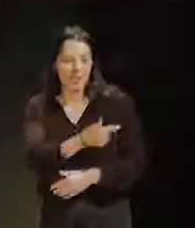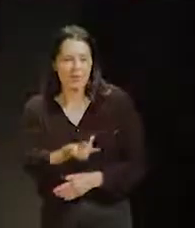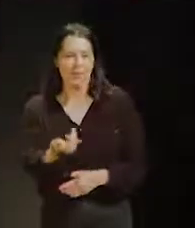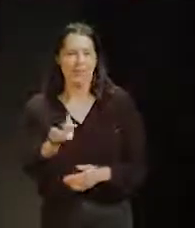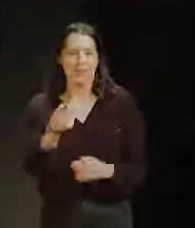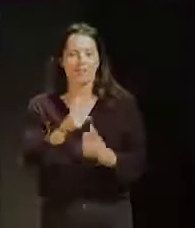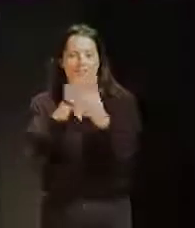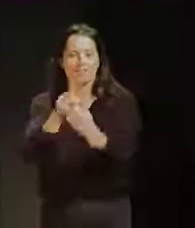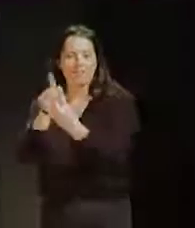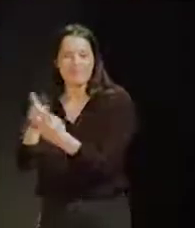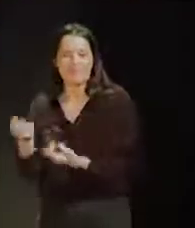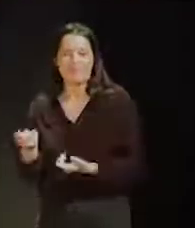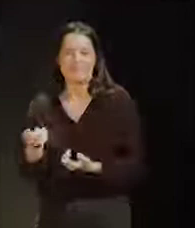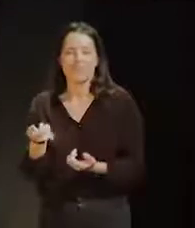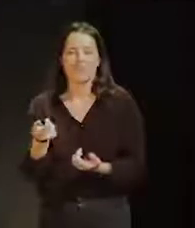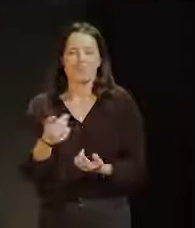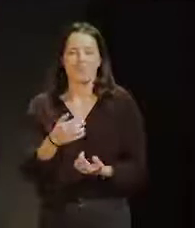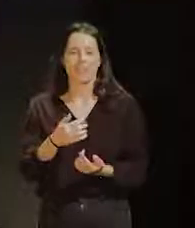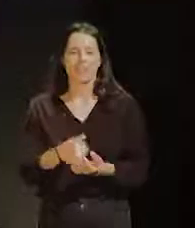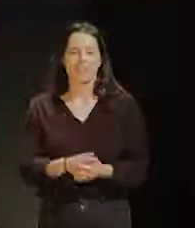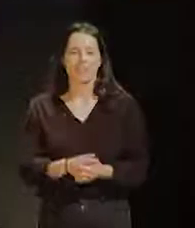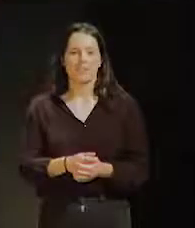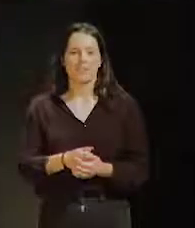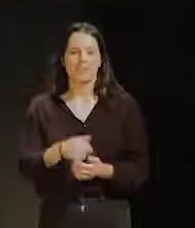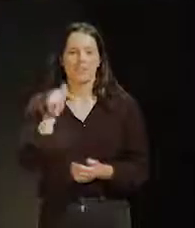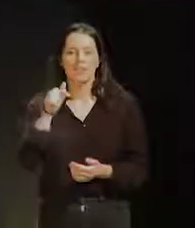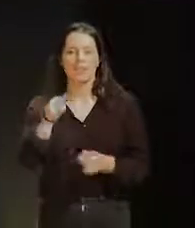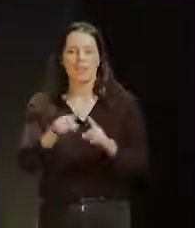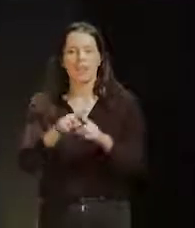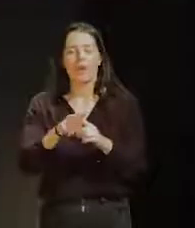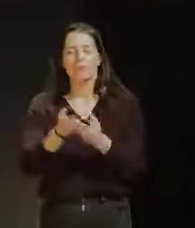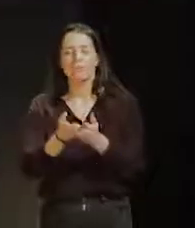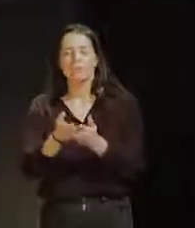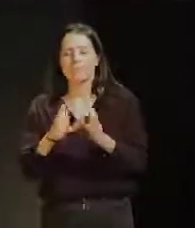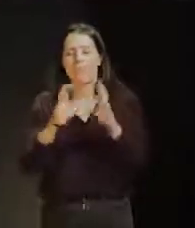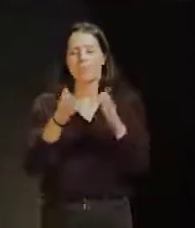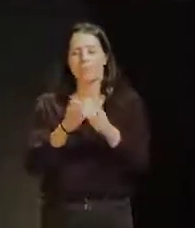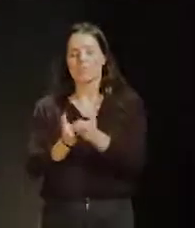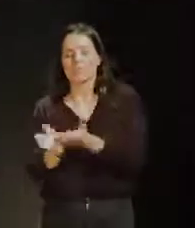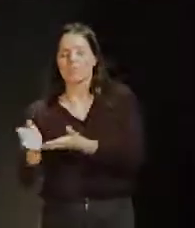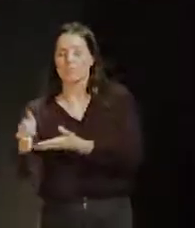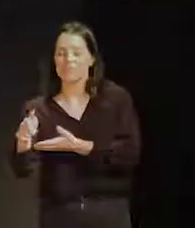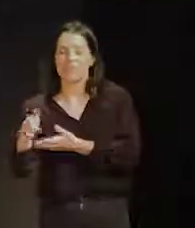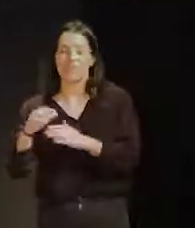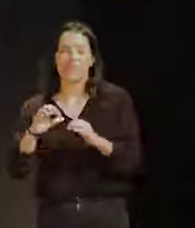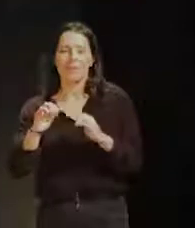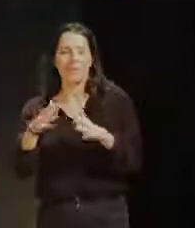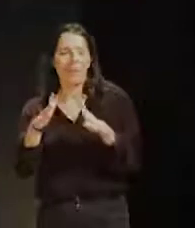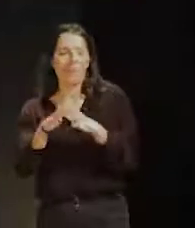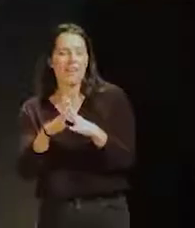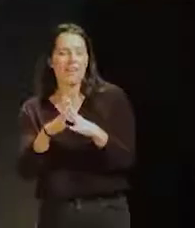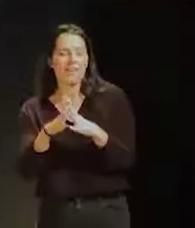los parientes. Están empezando a diferentes partes de la comunidad empieza a tener el deseo de